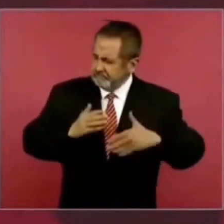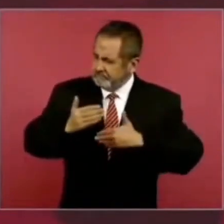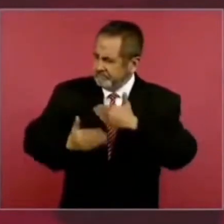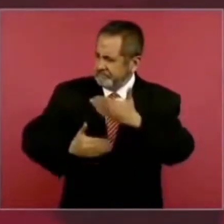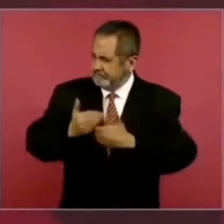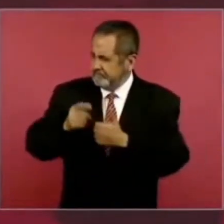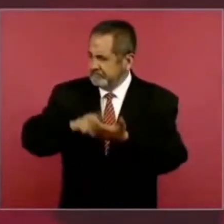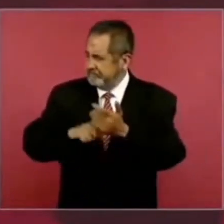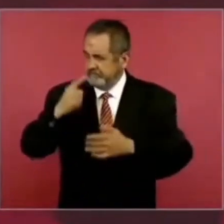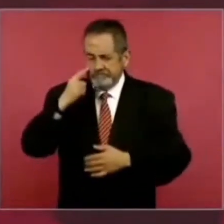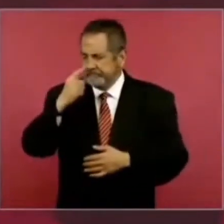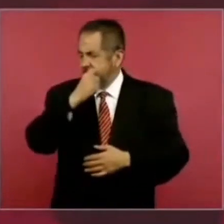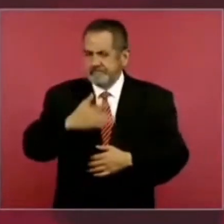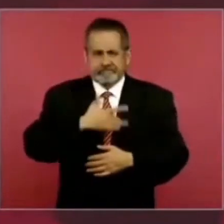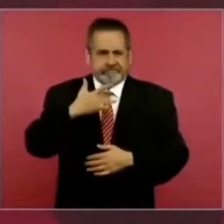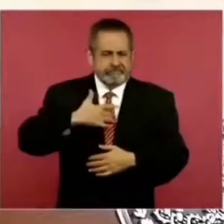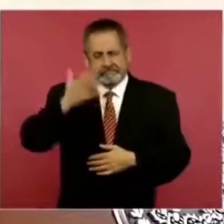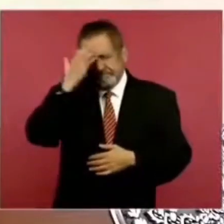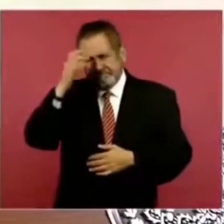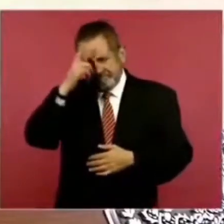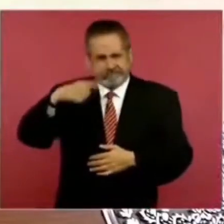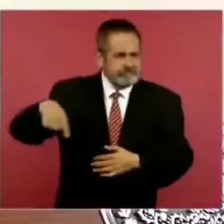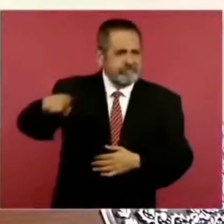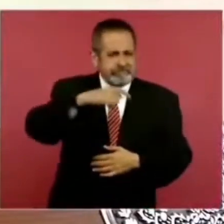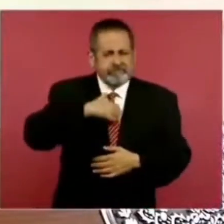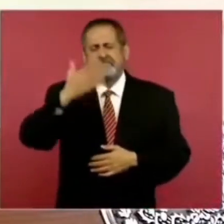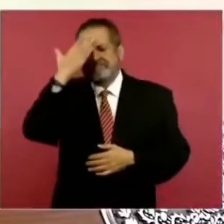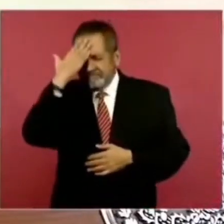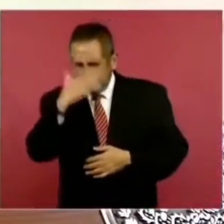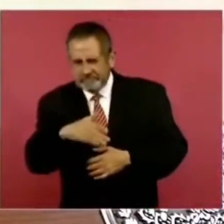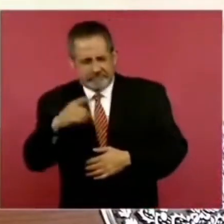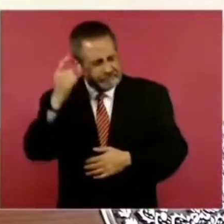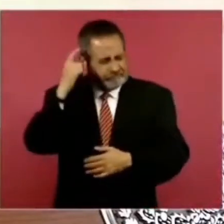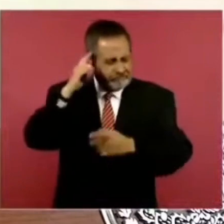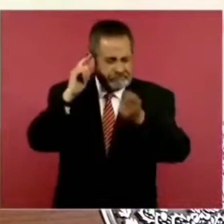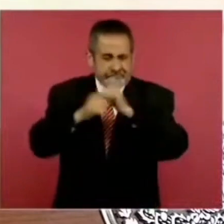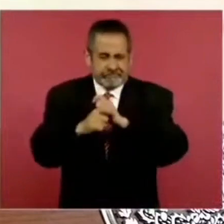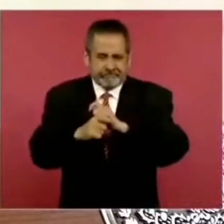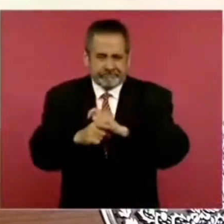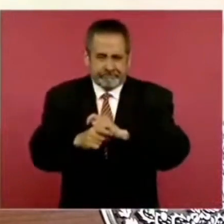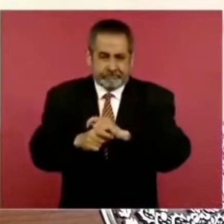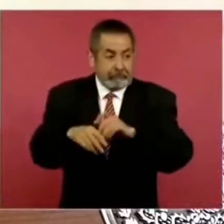de conciencia, con la revolución de las conciencias, ya es muy difícil